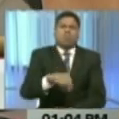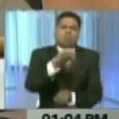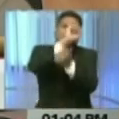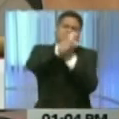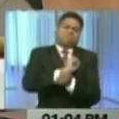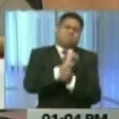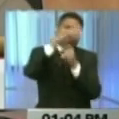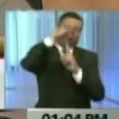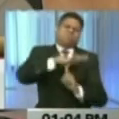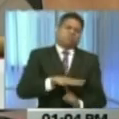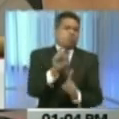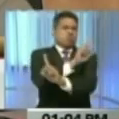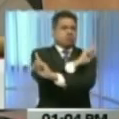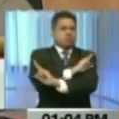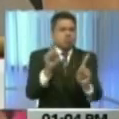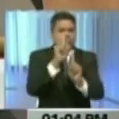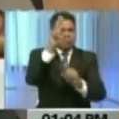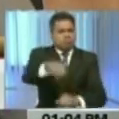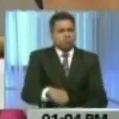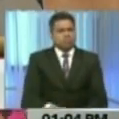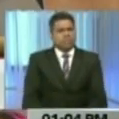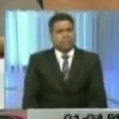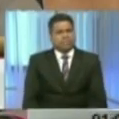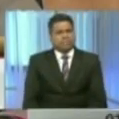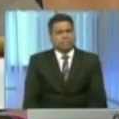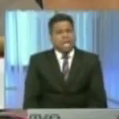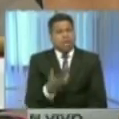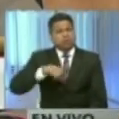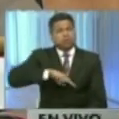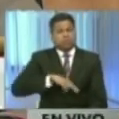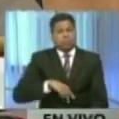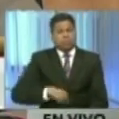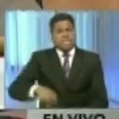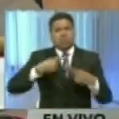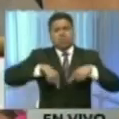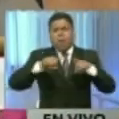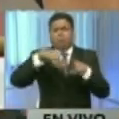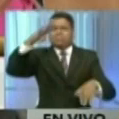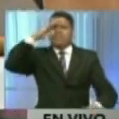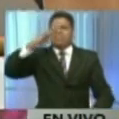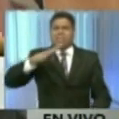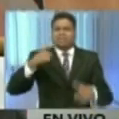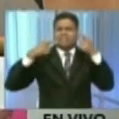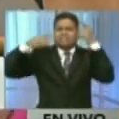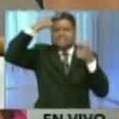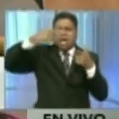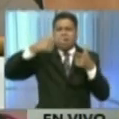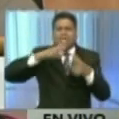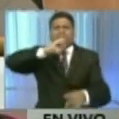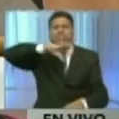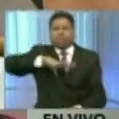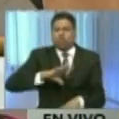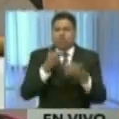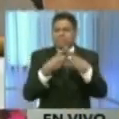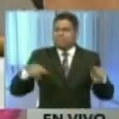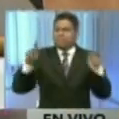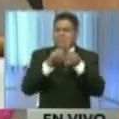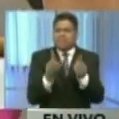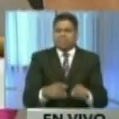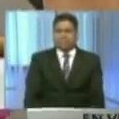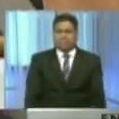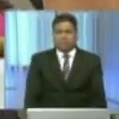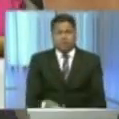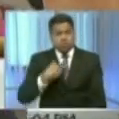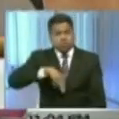nunca. Y con el comandante Chávez, hemos hecho historia de dignidad y hemos